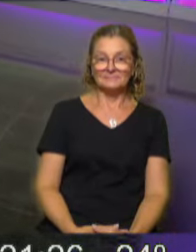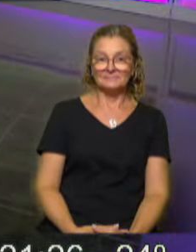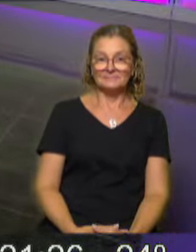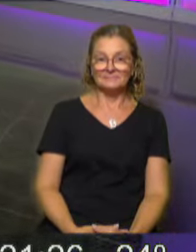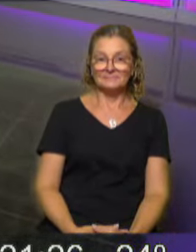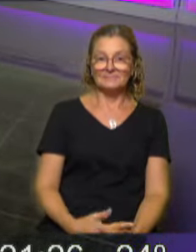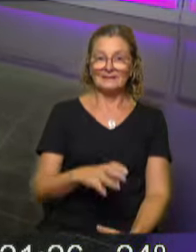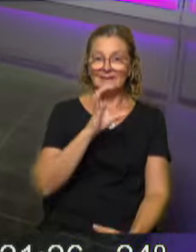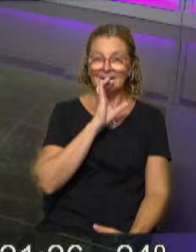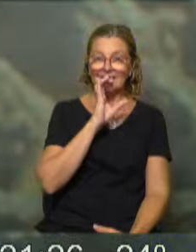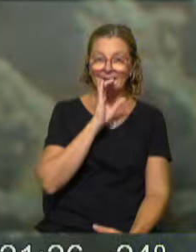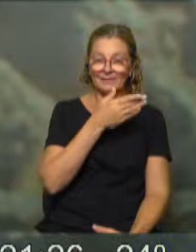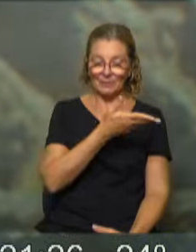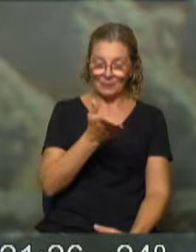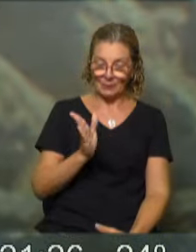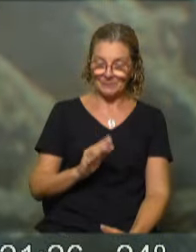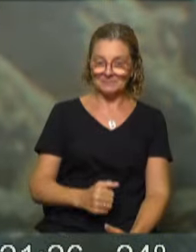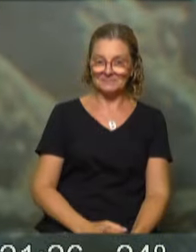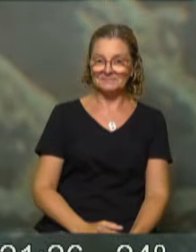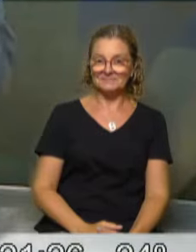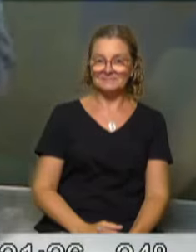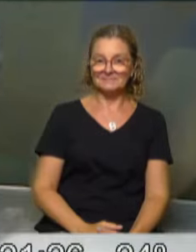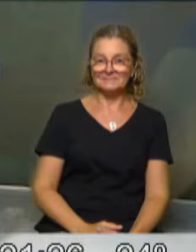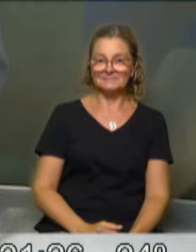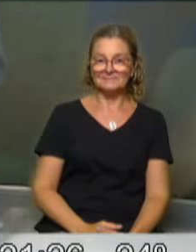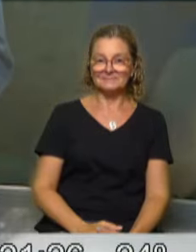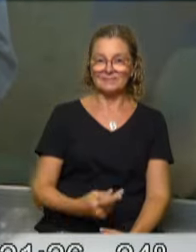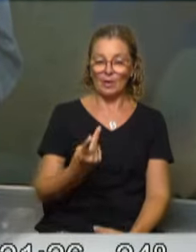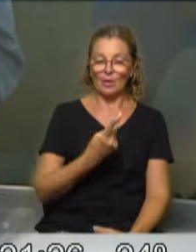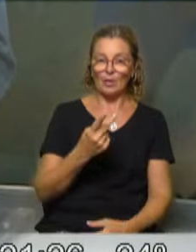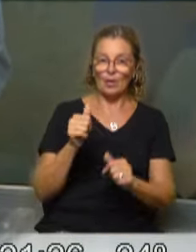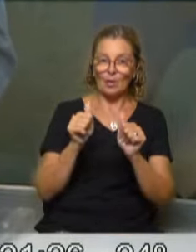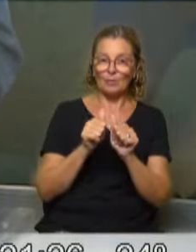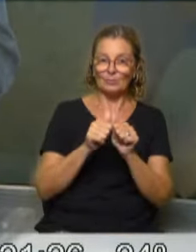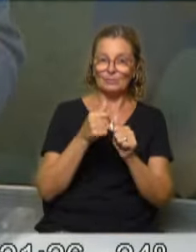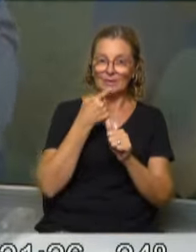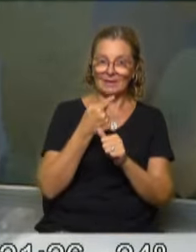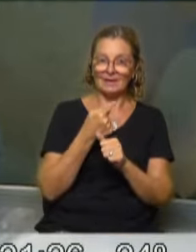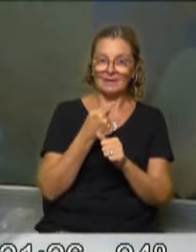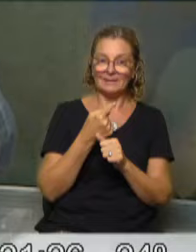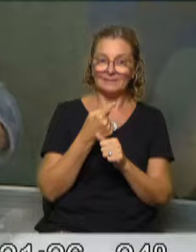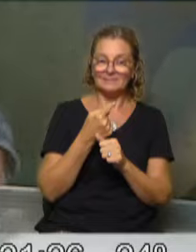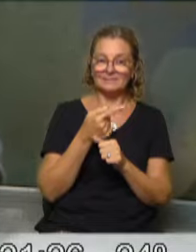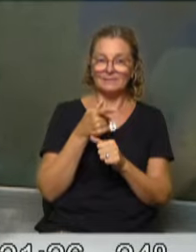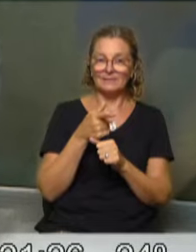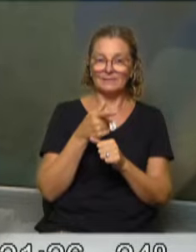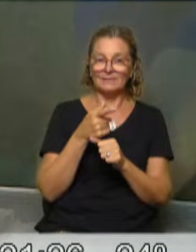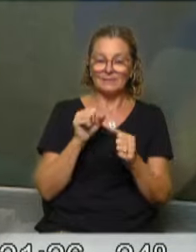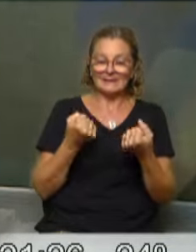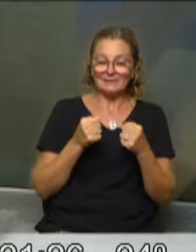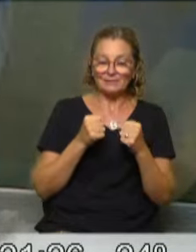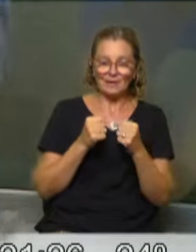Sí. Qué graciosos que son. Es lo que tenemos. Tenemos dinámico, nos han dicho. Los nervios, ¿verdad? Utilizamos eso para paliar los